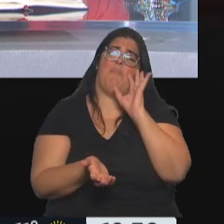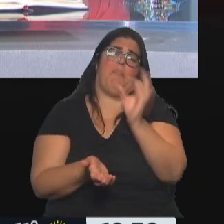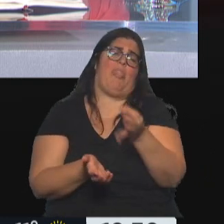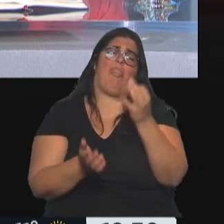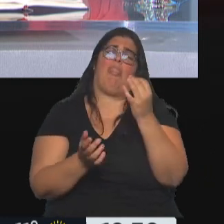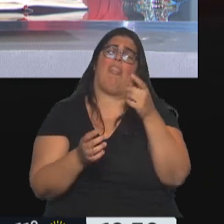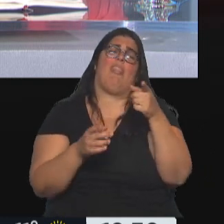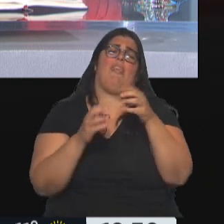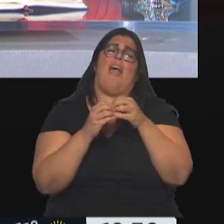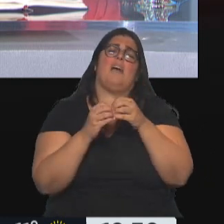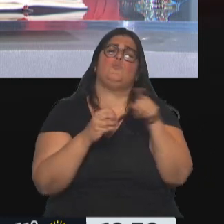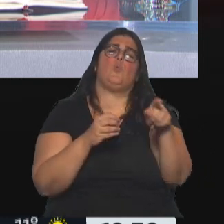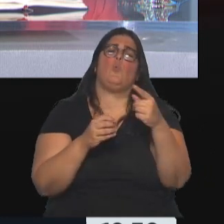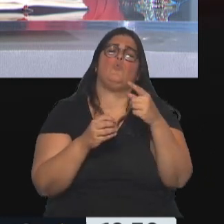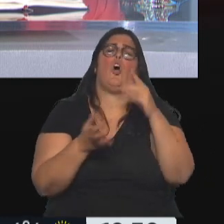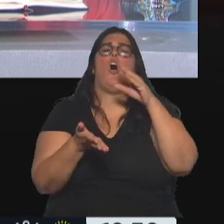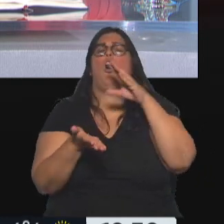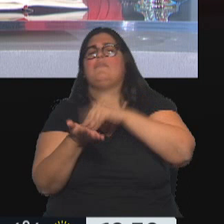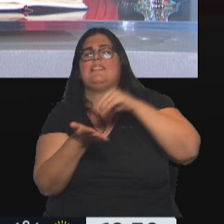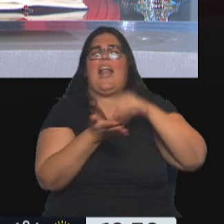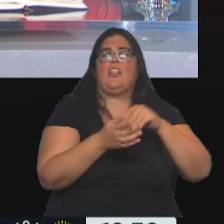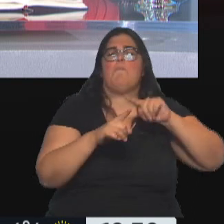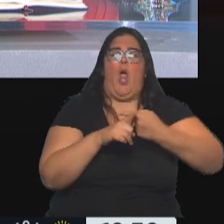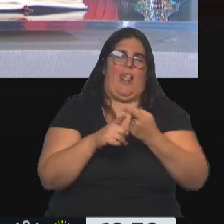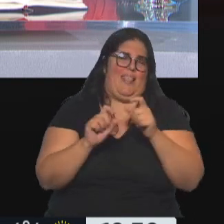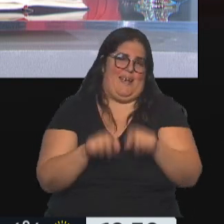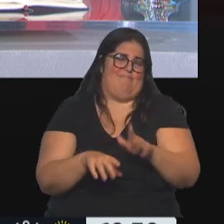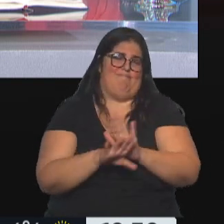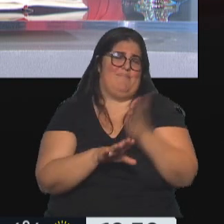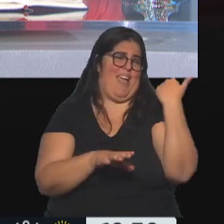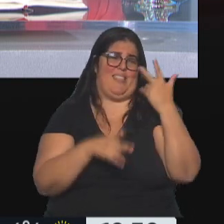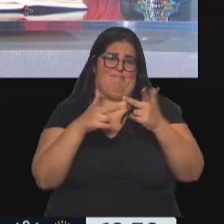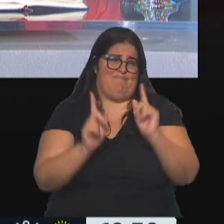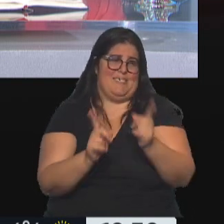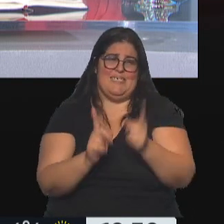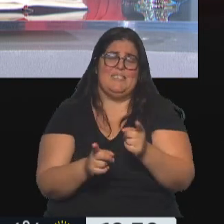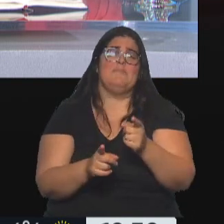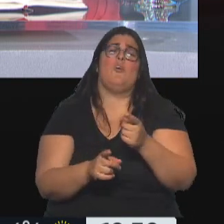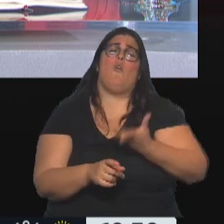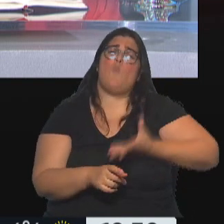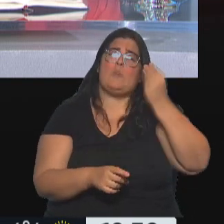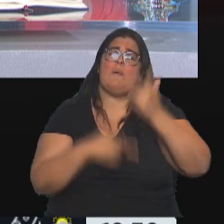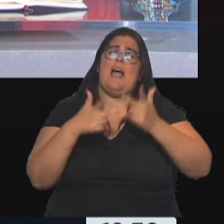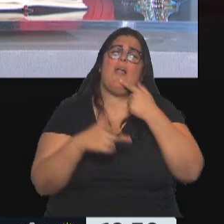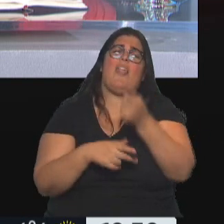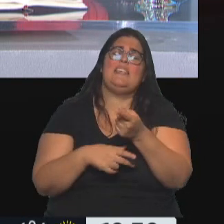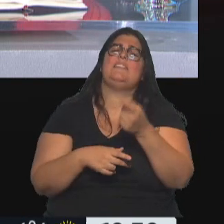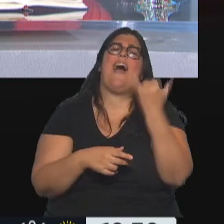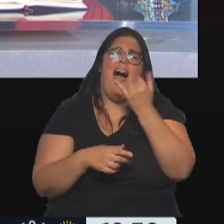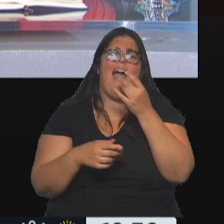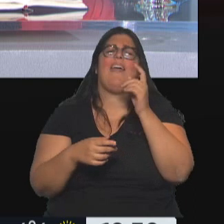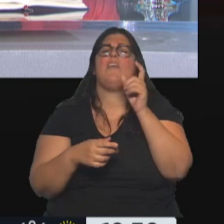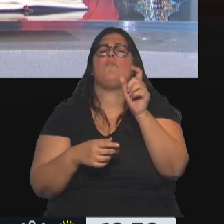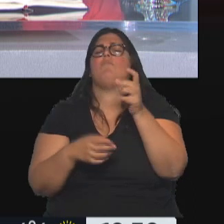cuestión geopolítica y todo el tema de que lo venimos planteando, ¿no? Cuando se habla de, bueno, si bien seguimos viendo las guerras convencionales